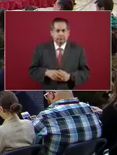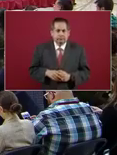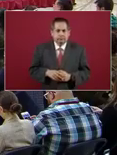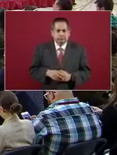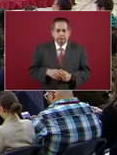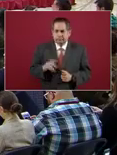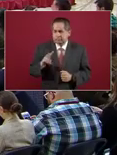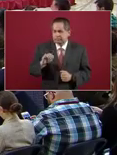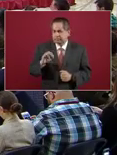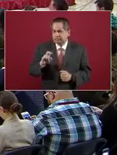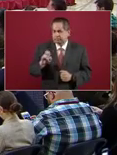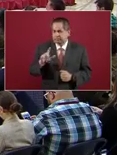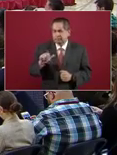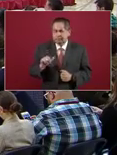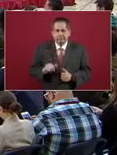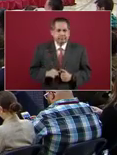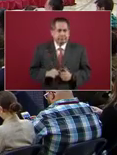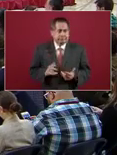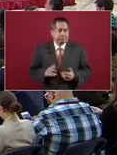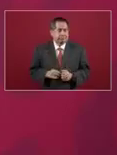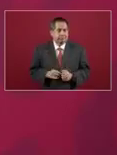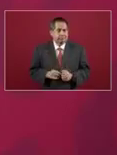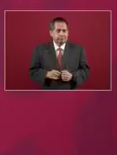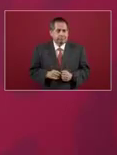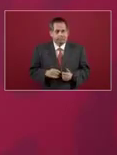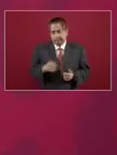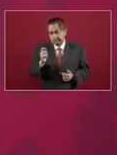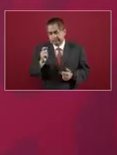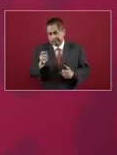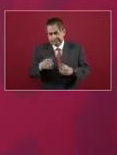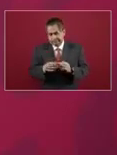la viruela, ¿sí? Entonces,